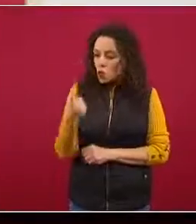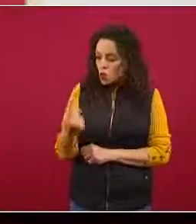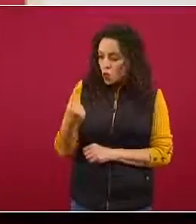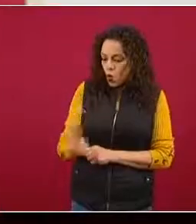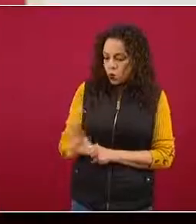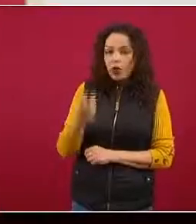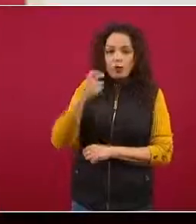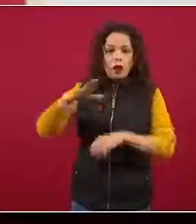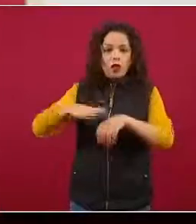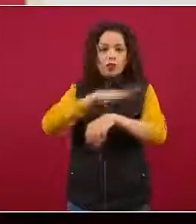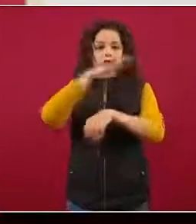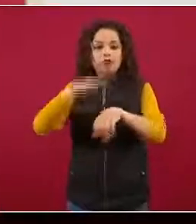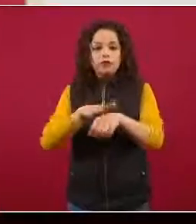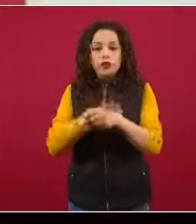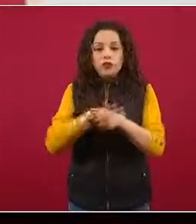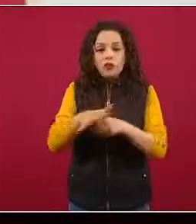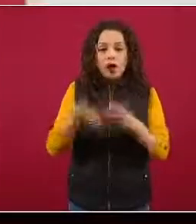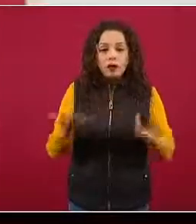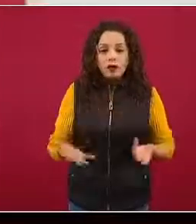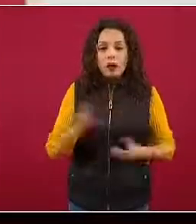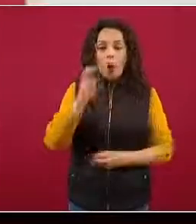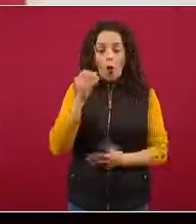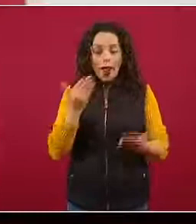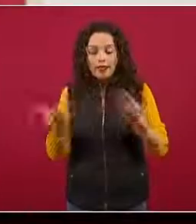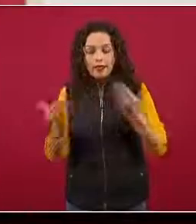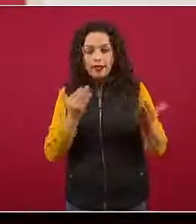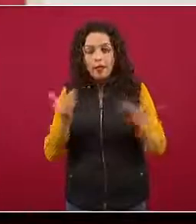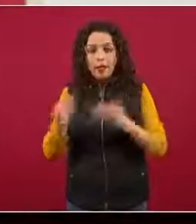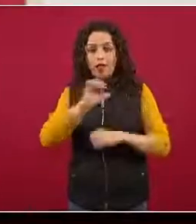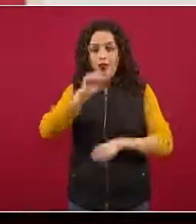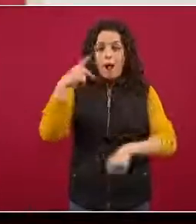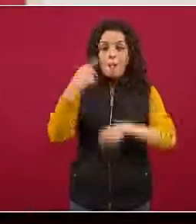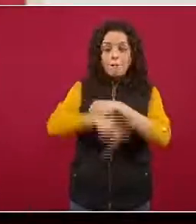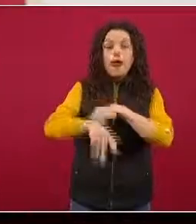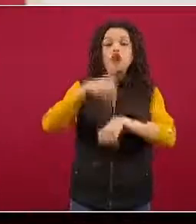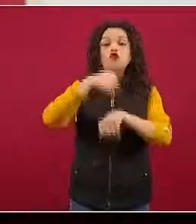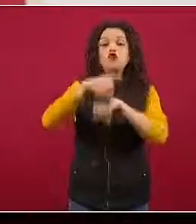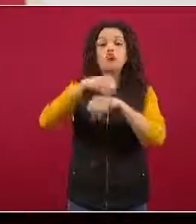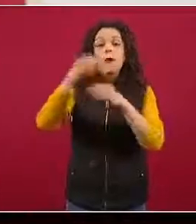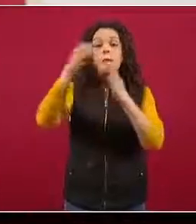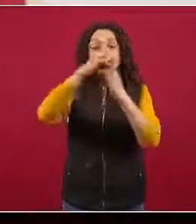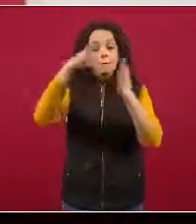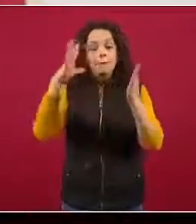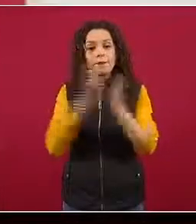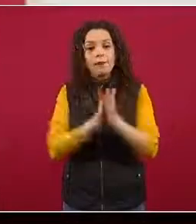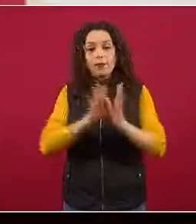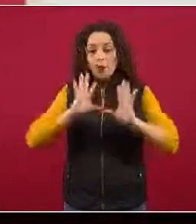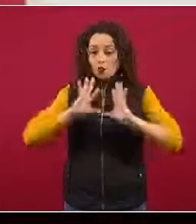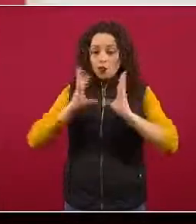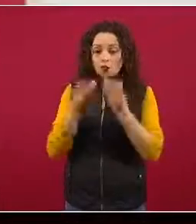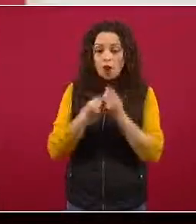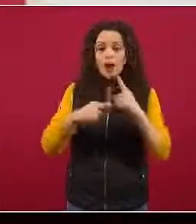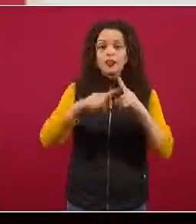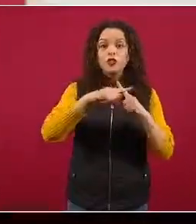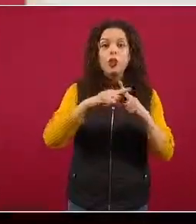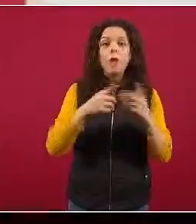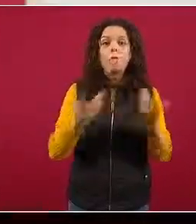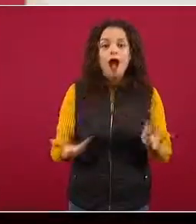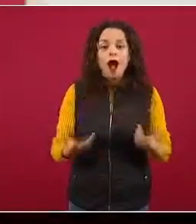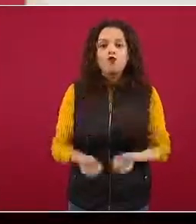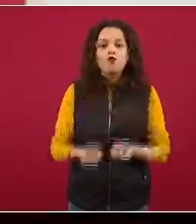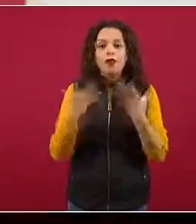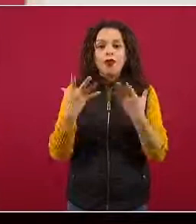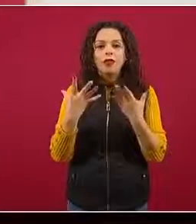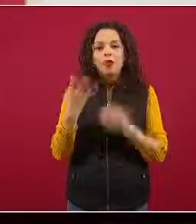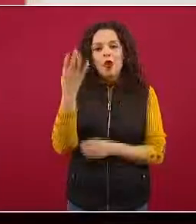su calificación es, o su estimación del riesgo, el número que toca en la suma de estos indicadores es menos de